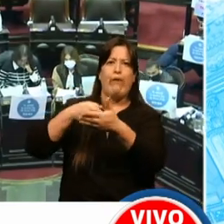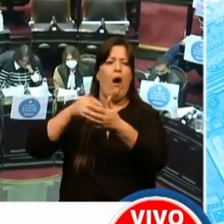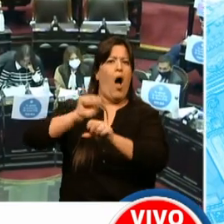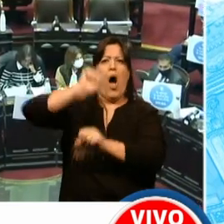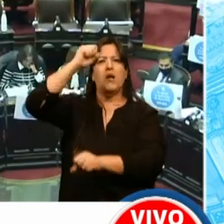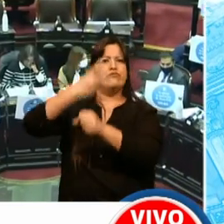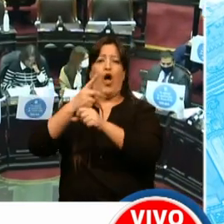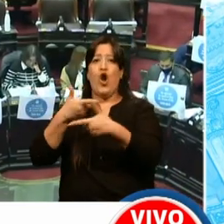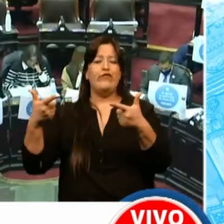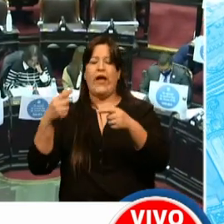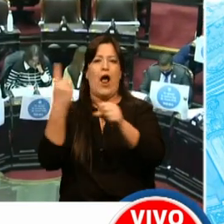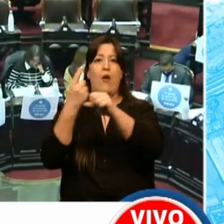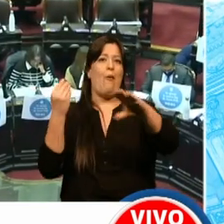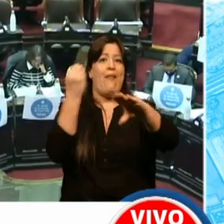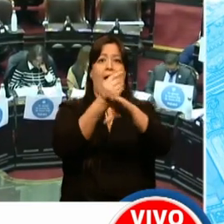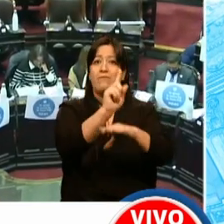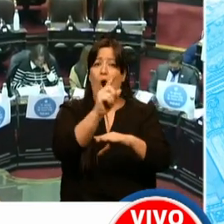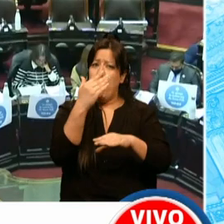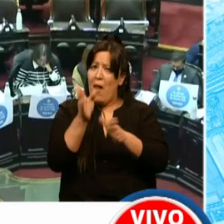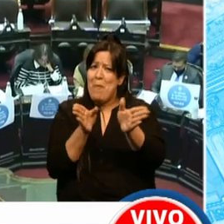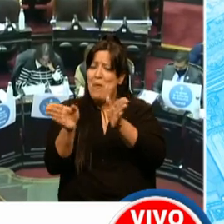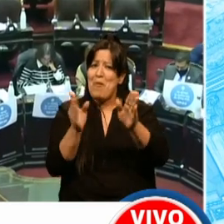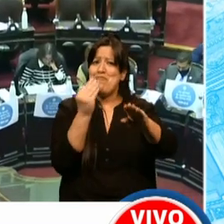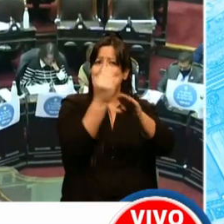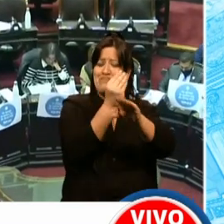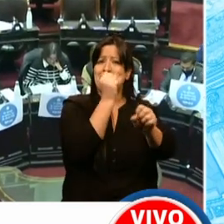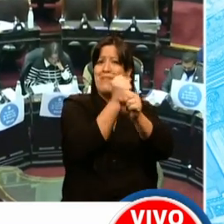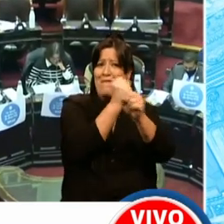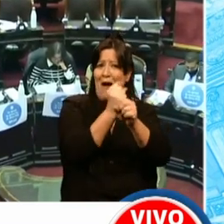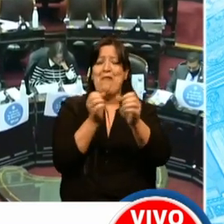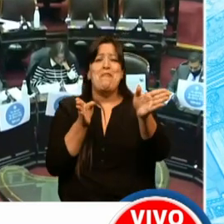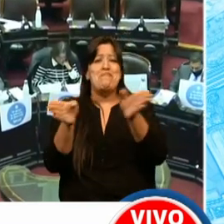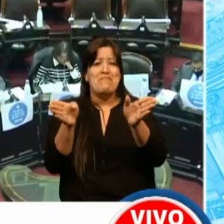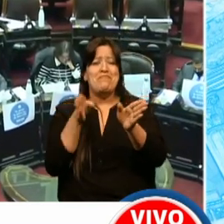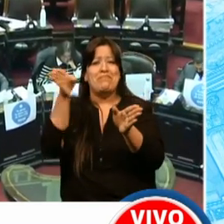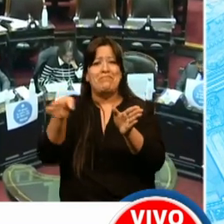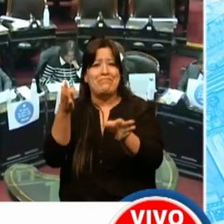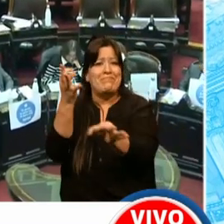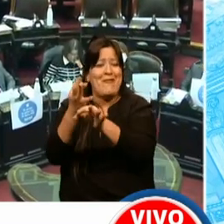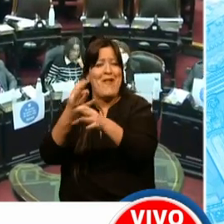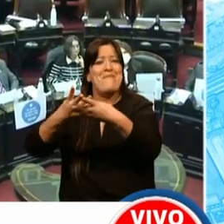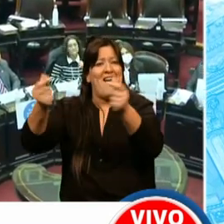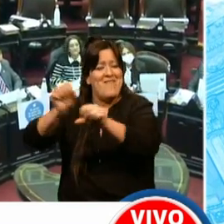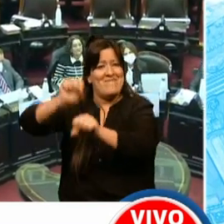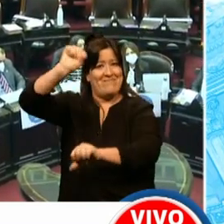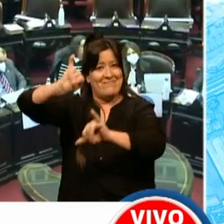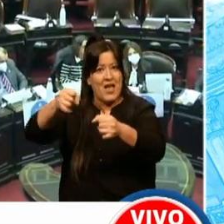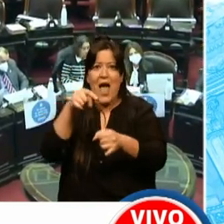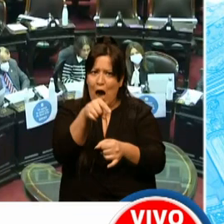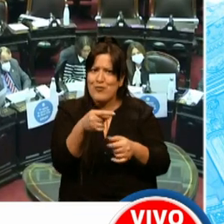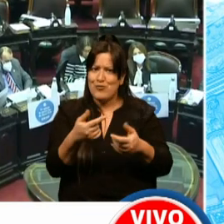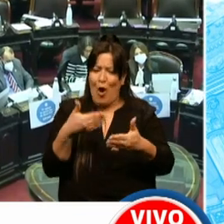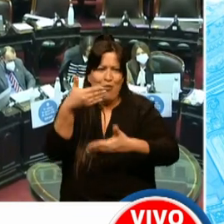también es un primer paso para el avance de todas estas leyes que tienen que ver con el